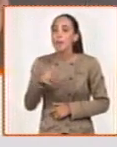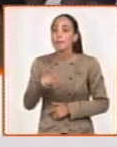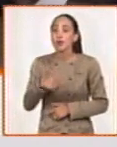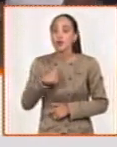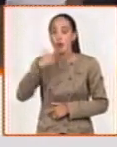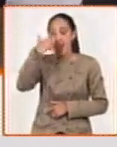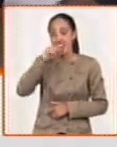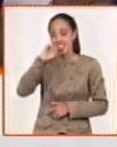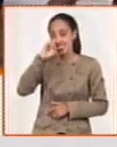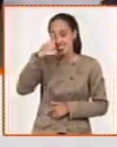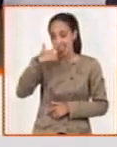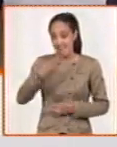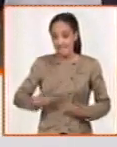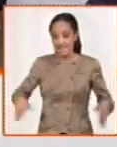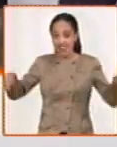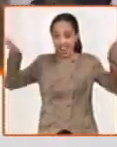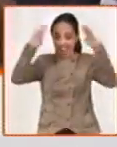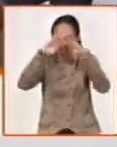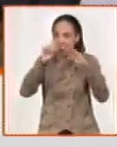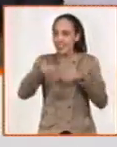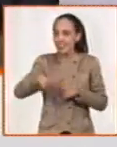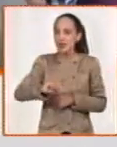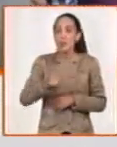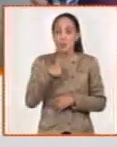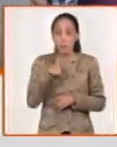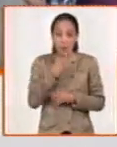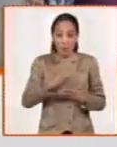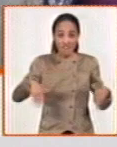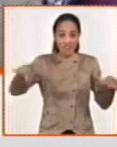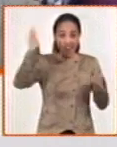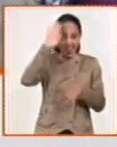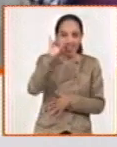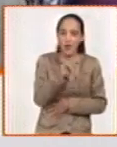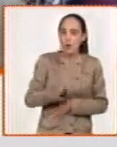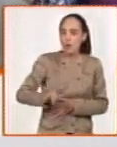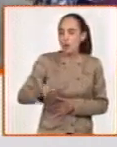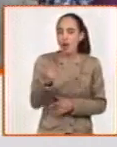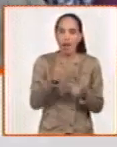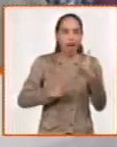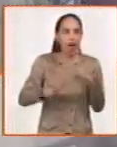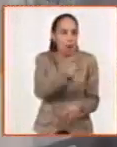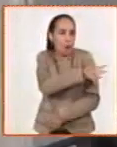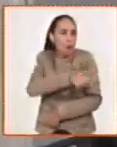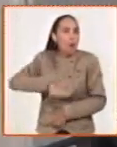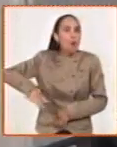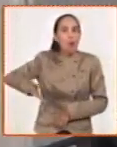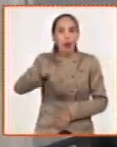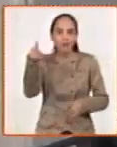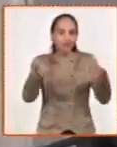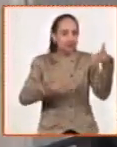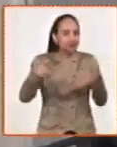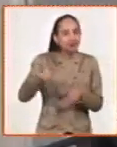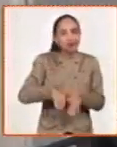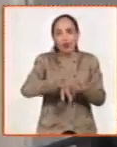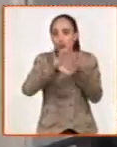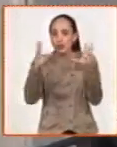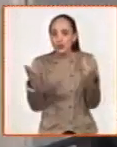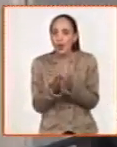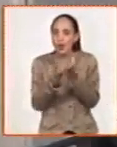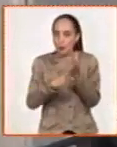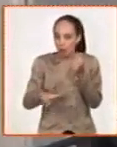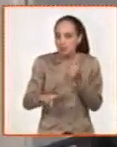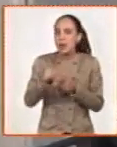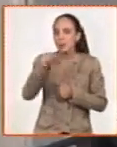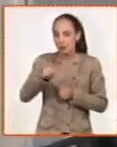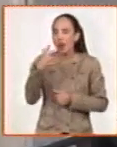Alonso, que convirtió el ballet en un fenómeno popular que tiene un público en todas las provincias del